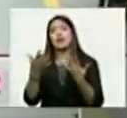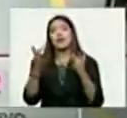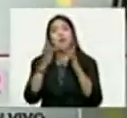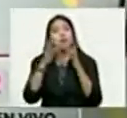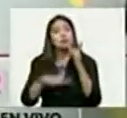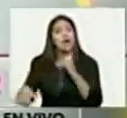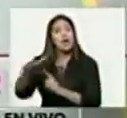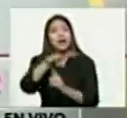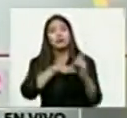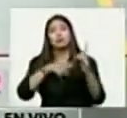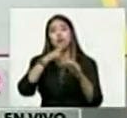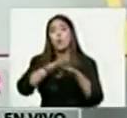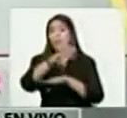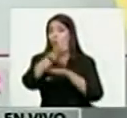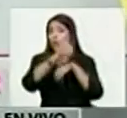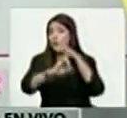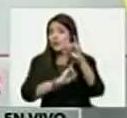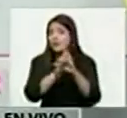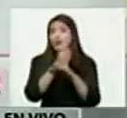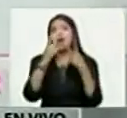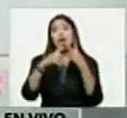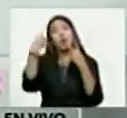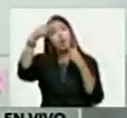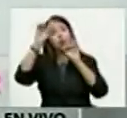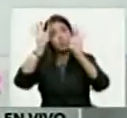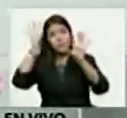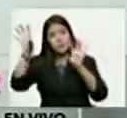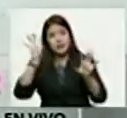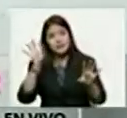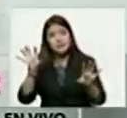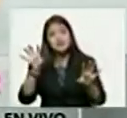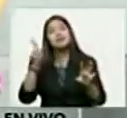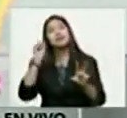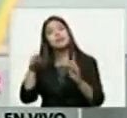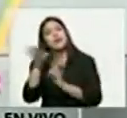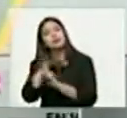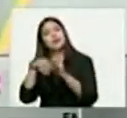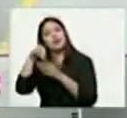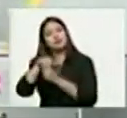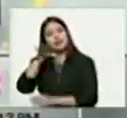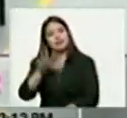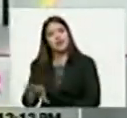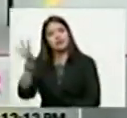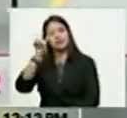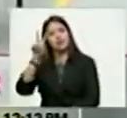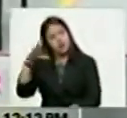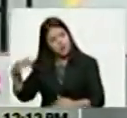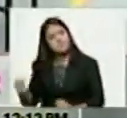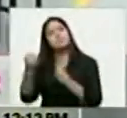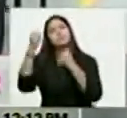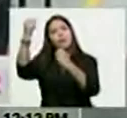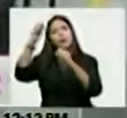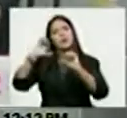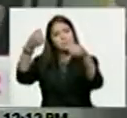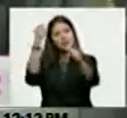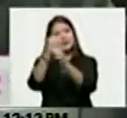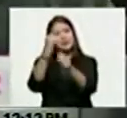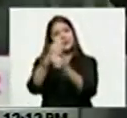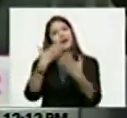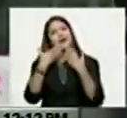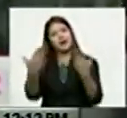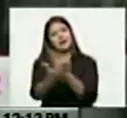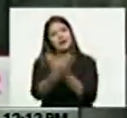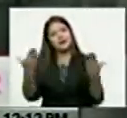geopolíticas, internacionales, transnacionales y también las coyunturas nacionales. Vamos pues, manos a la obra. Muchísimas